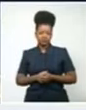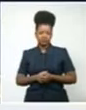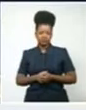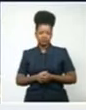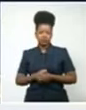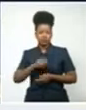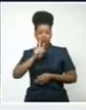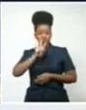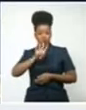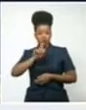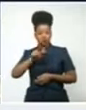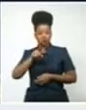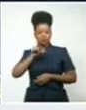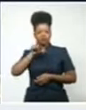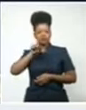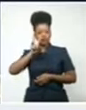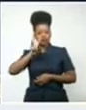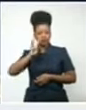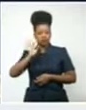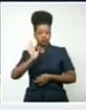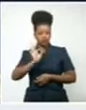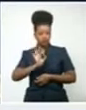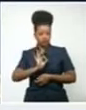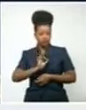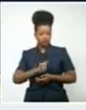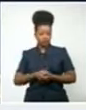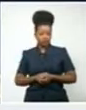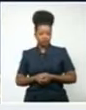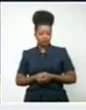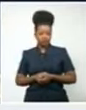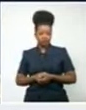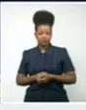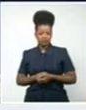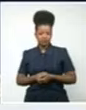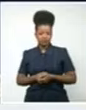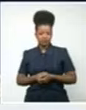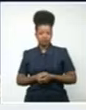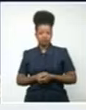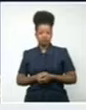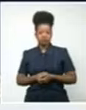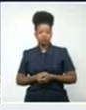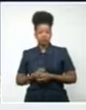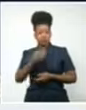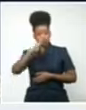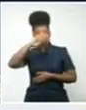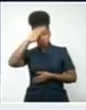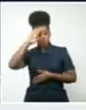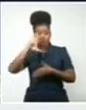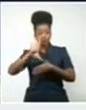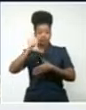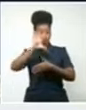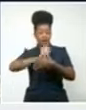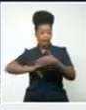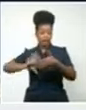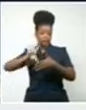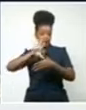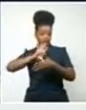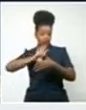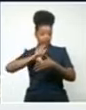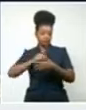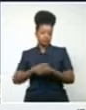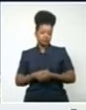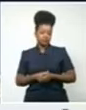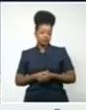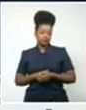4,13%. Con esta letalidad, Cuba se sitúa en la región de las Américas en el